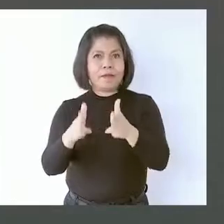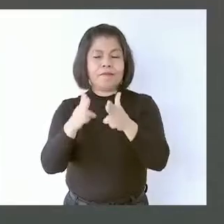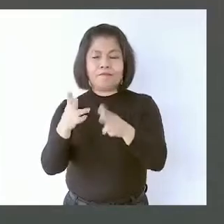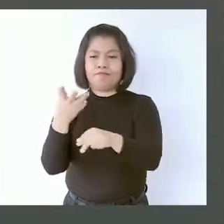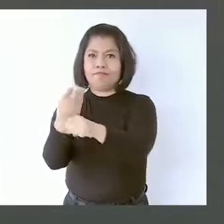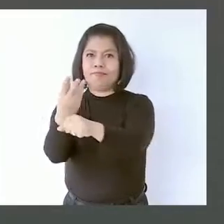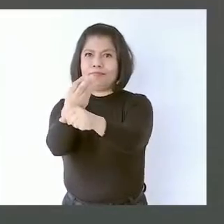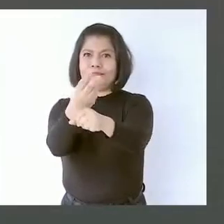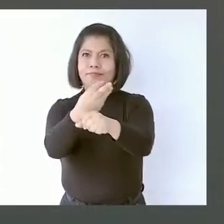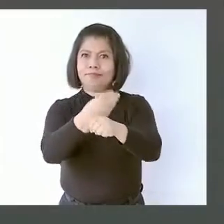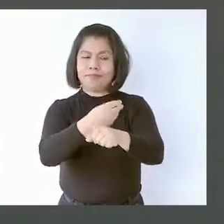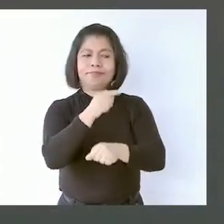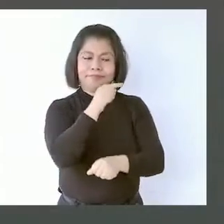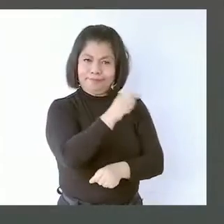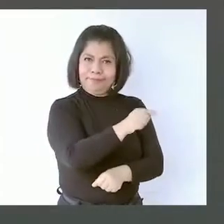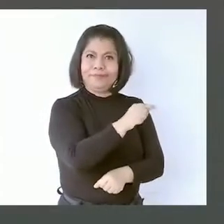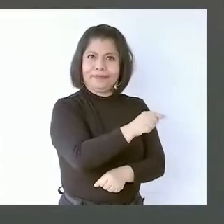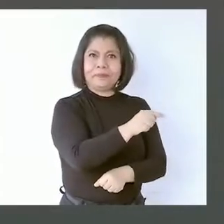y pronto.